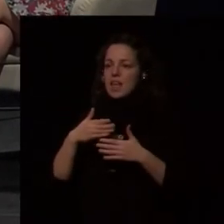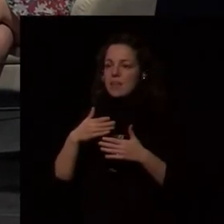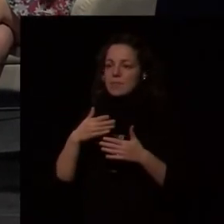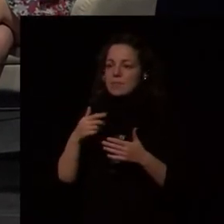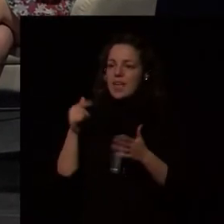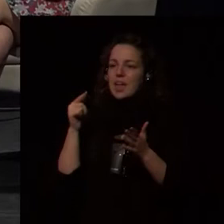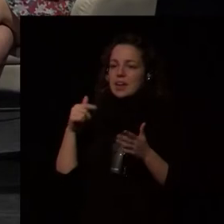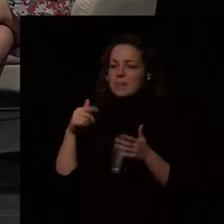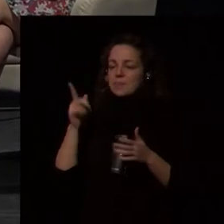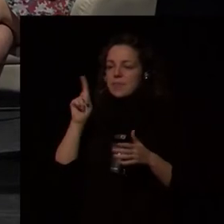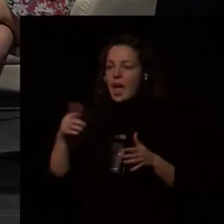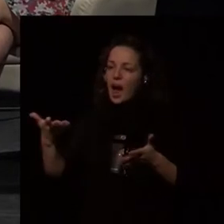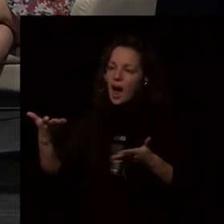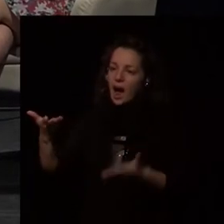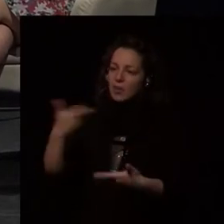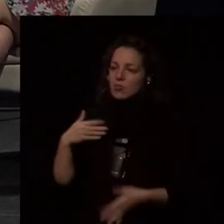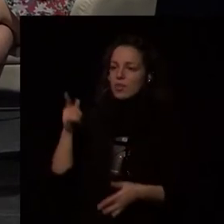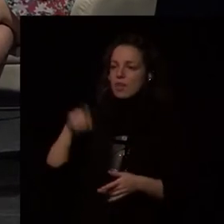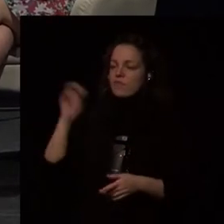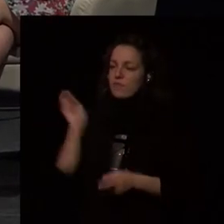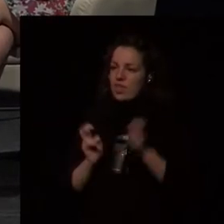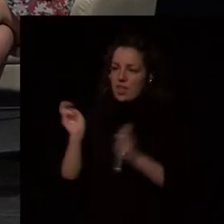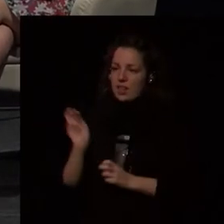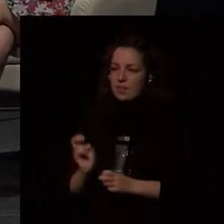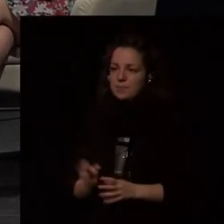venido en varias ocasiones.